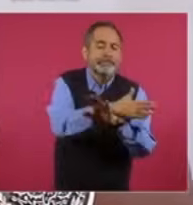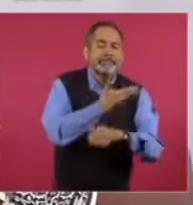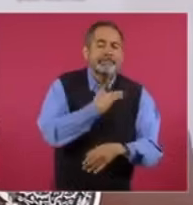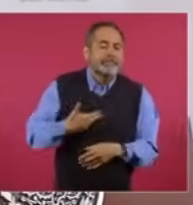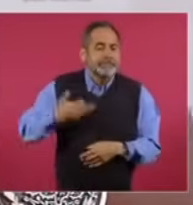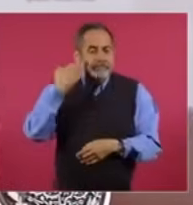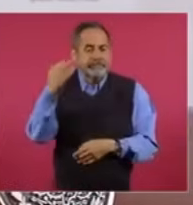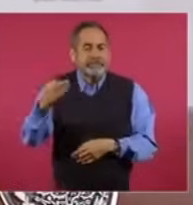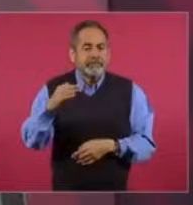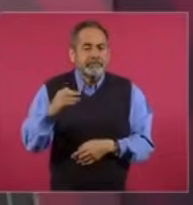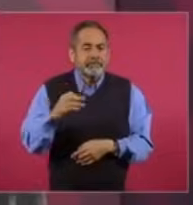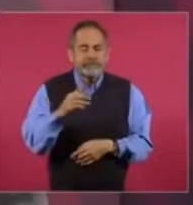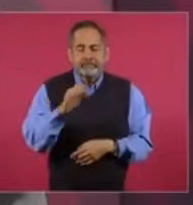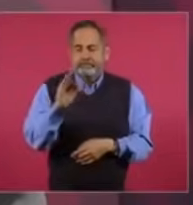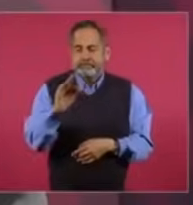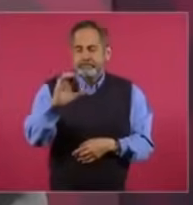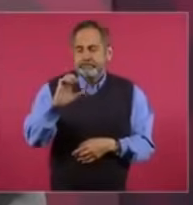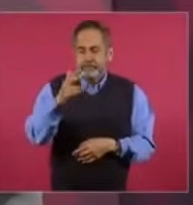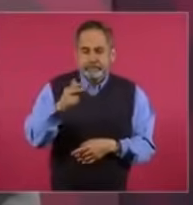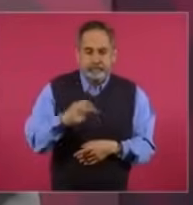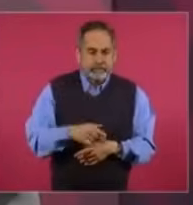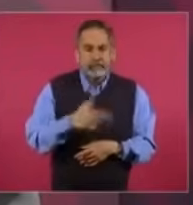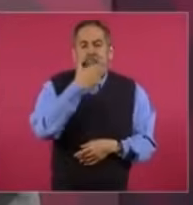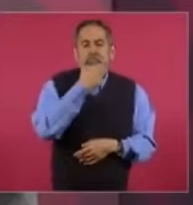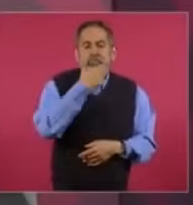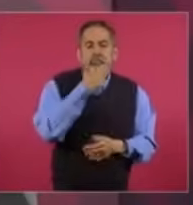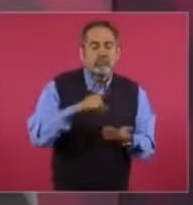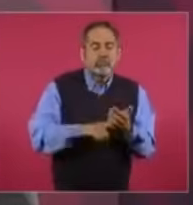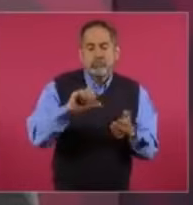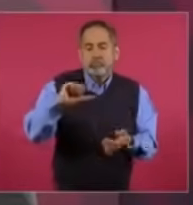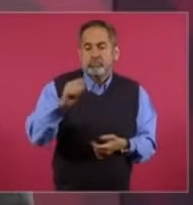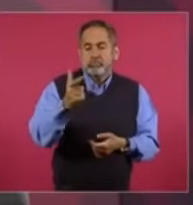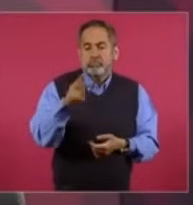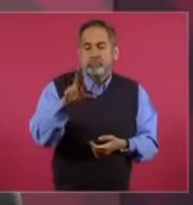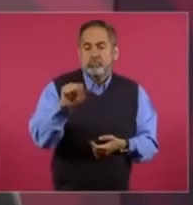Cárcens, una eminencia